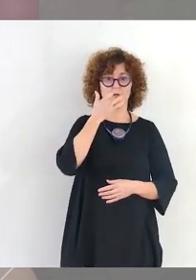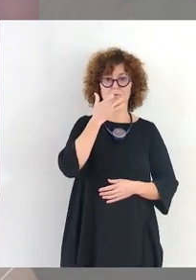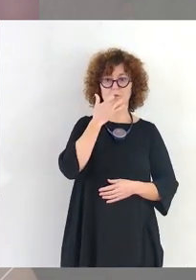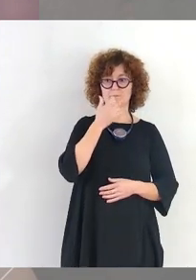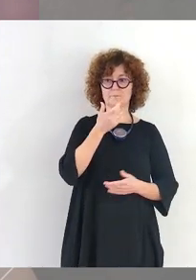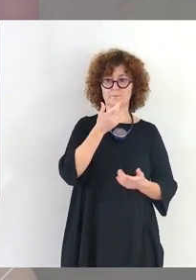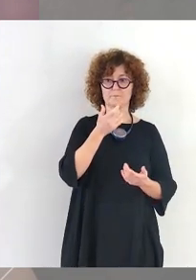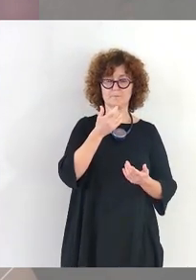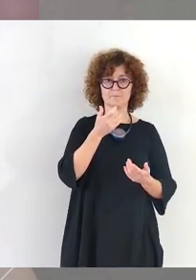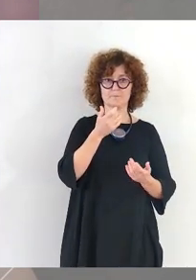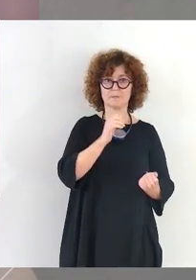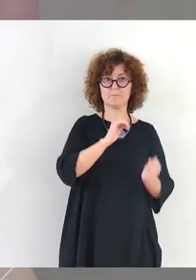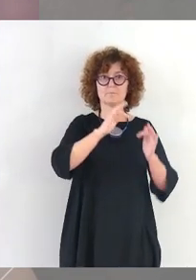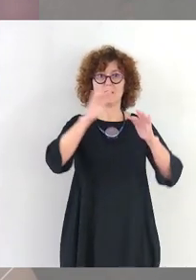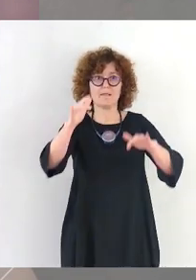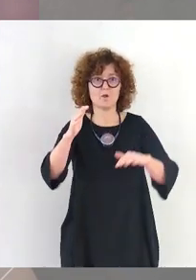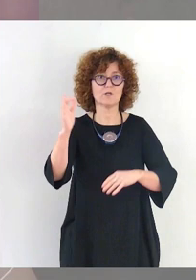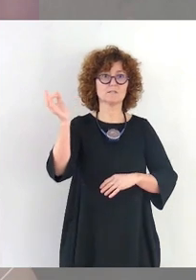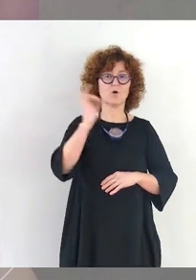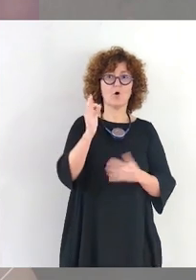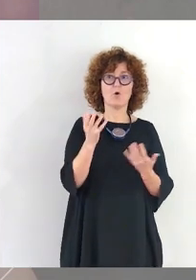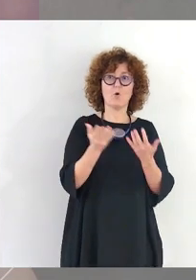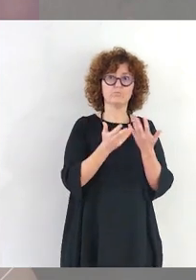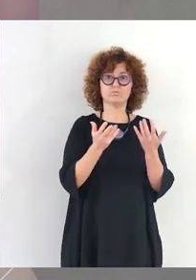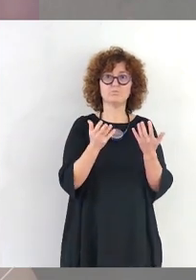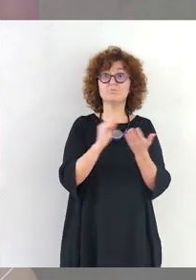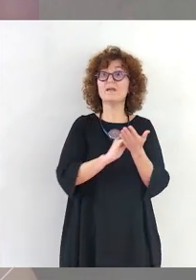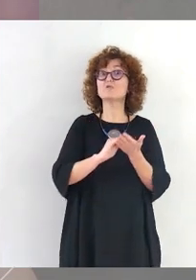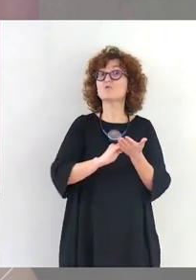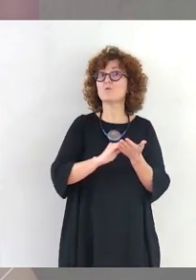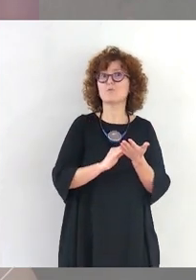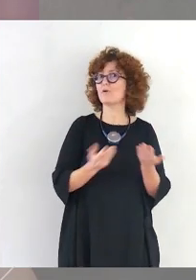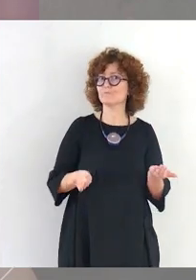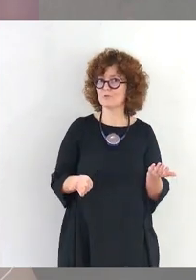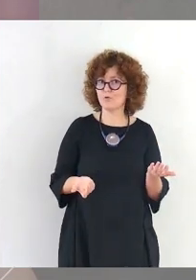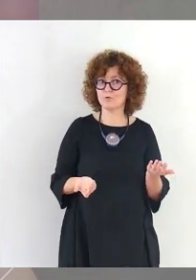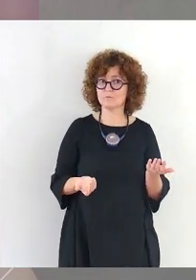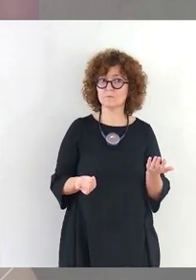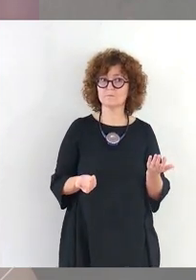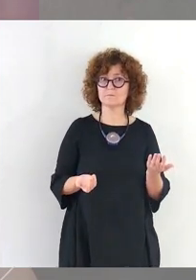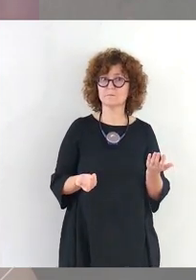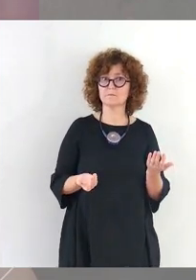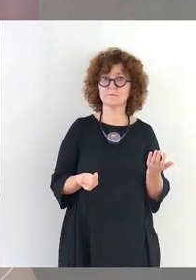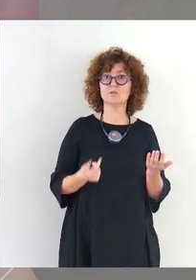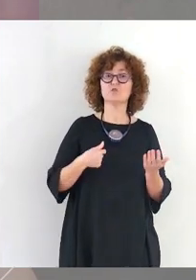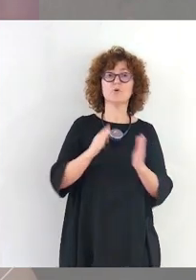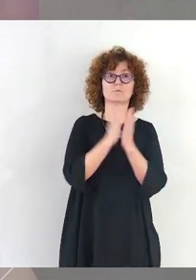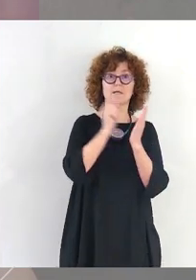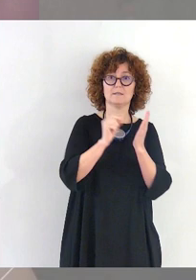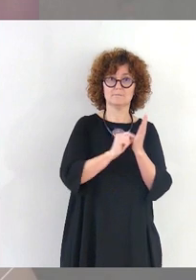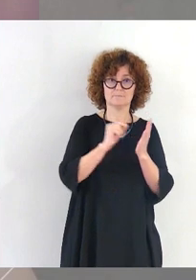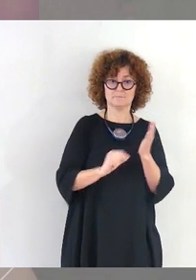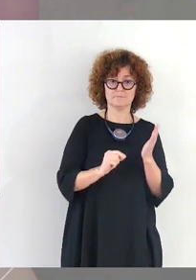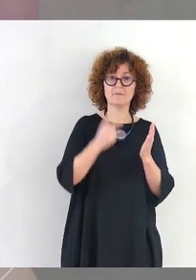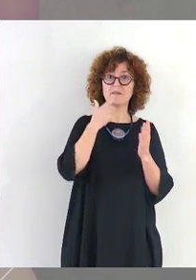emociones pero no producen soluciones lo que tenemos que enfrentar yo acabo de escribir un libro que se llama